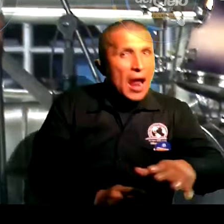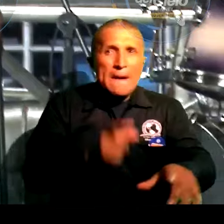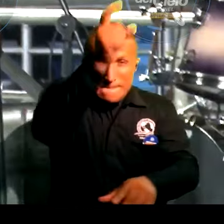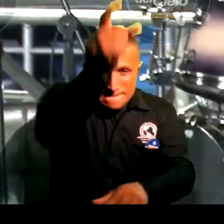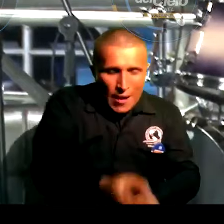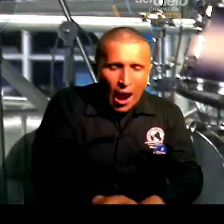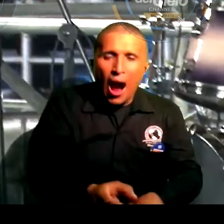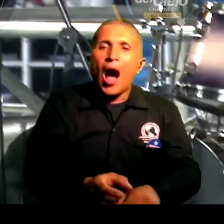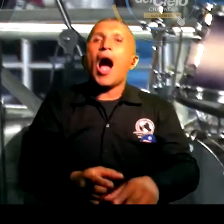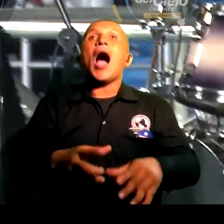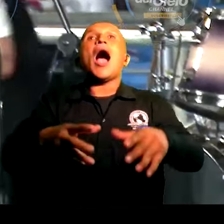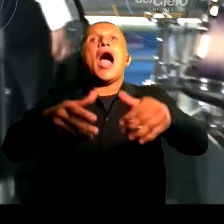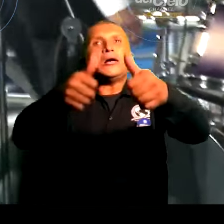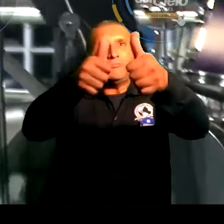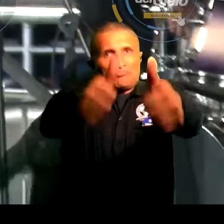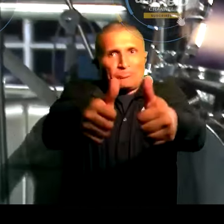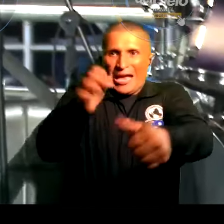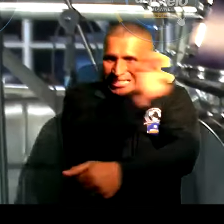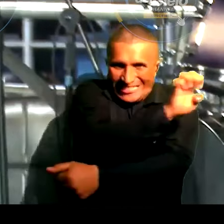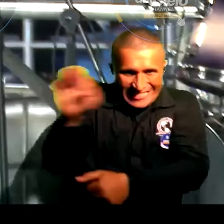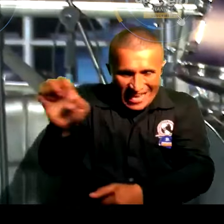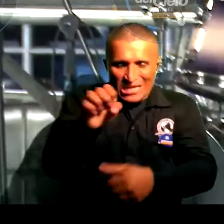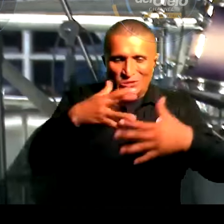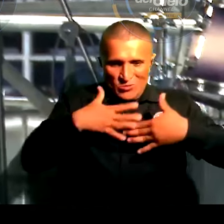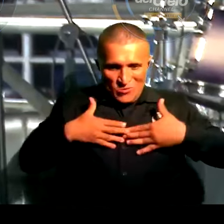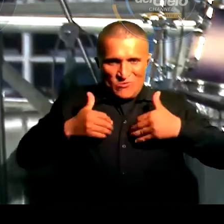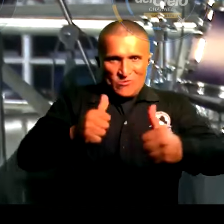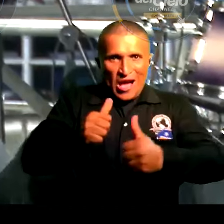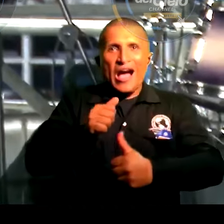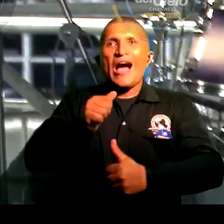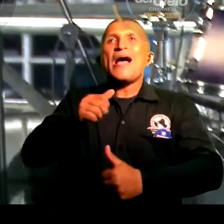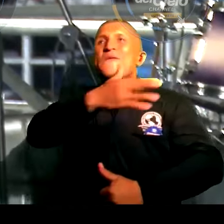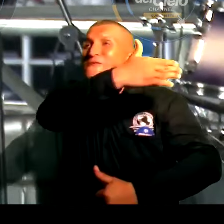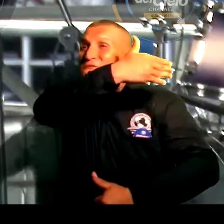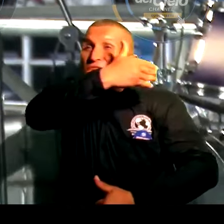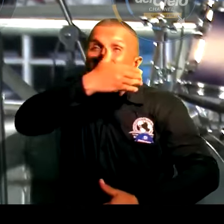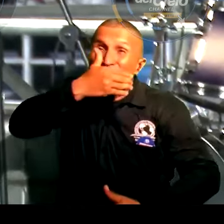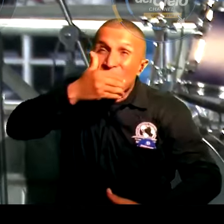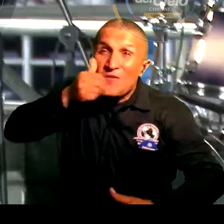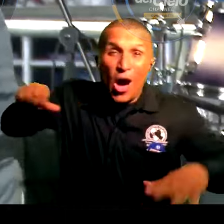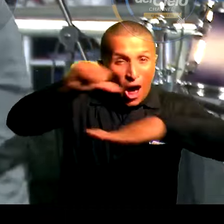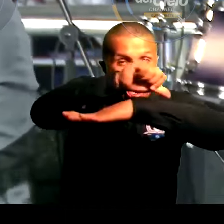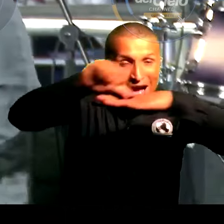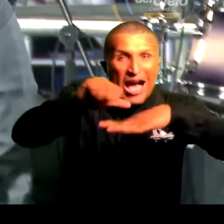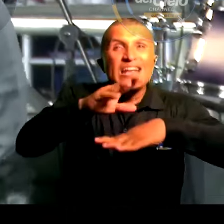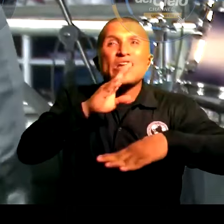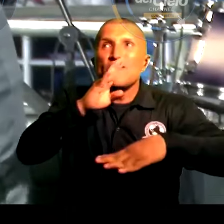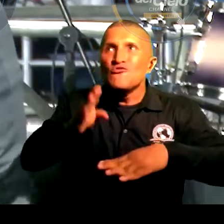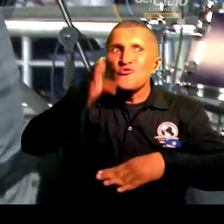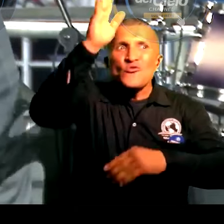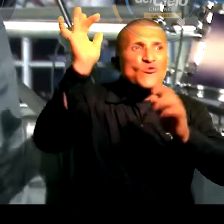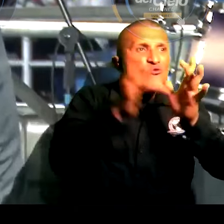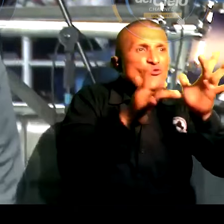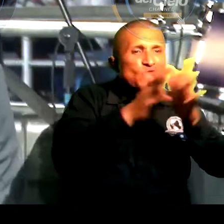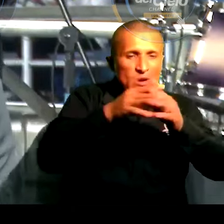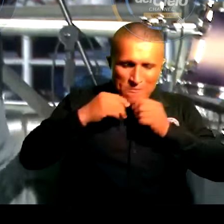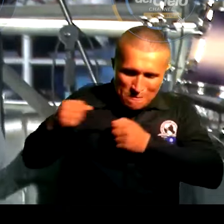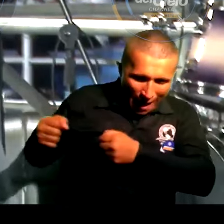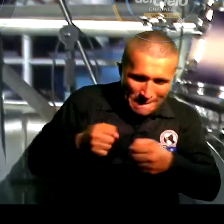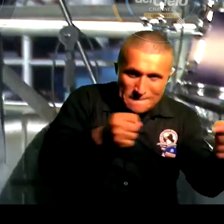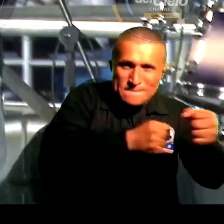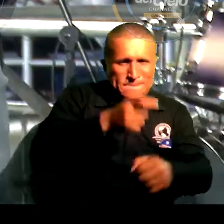traigo buenas noticias del mejor cirujano, le traigo buenas noticias de la persona